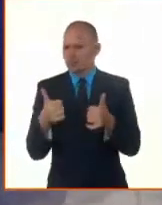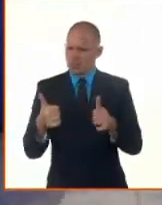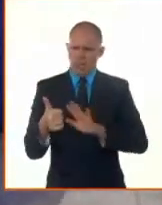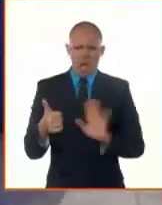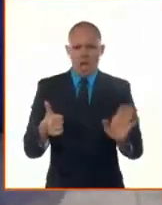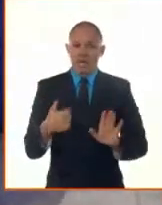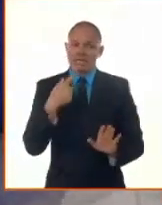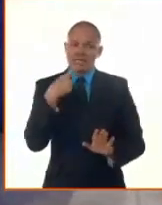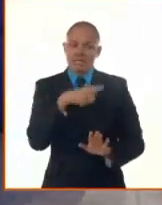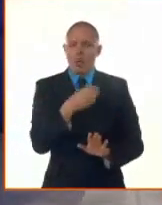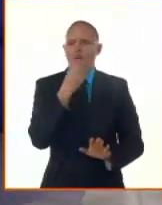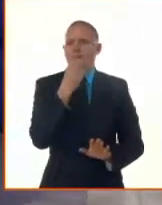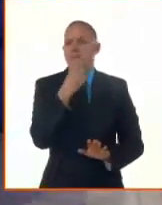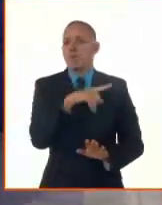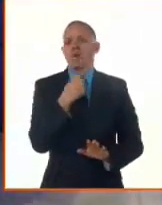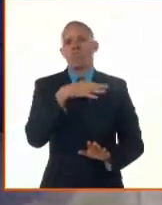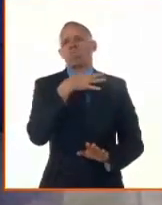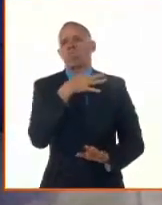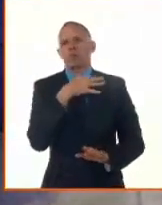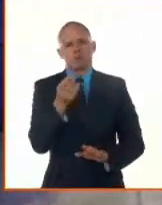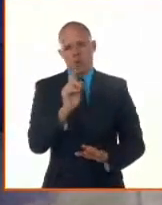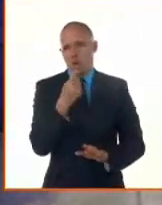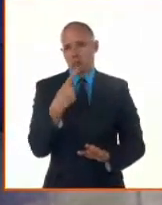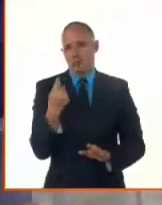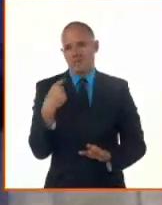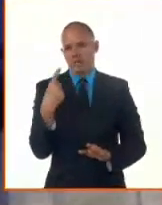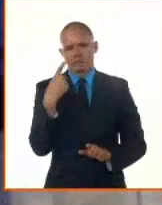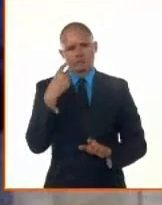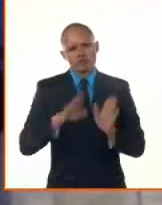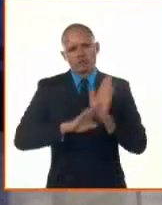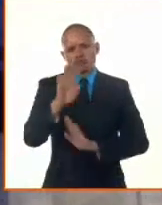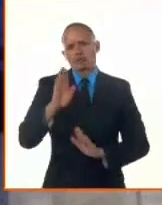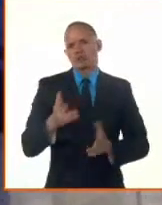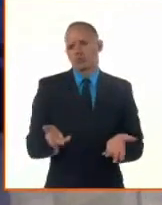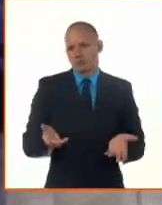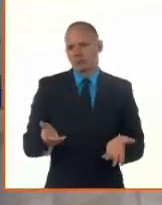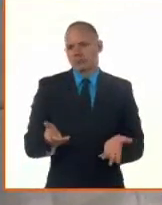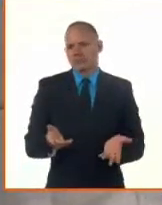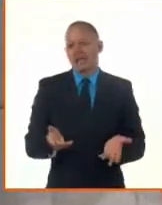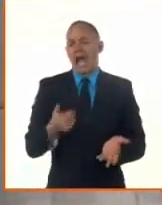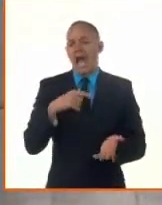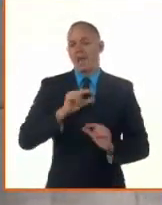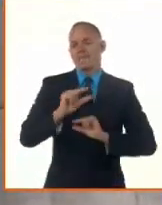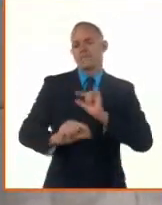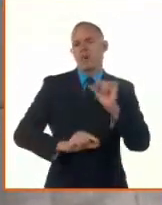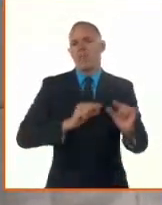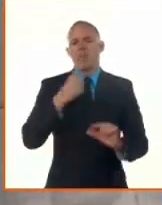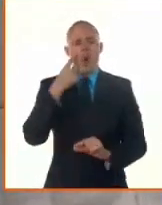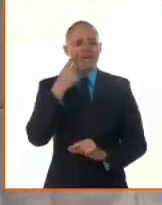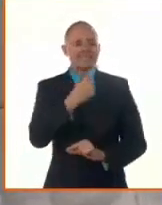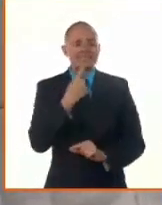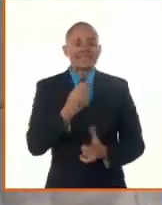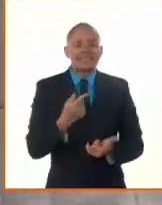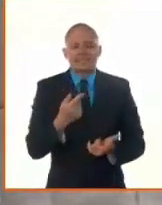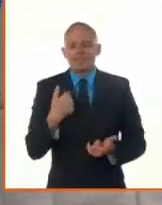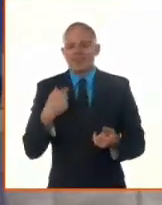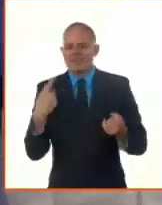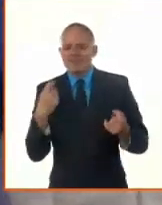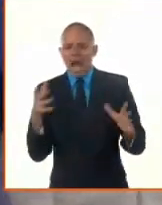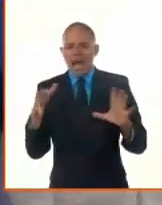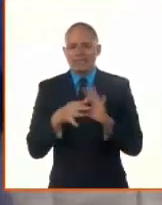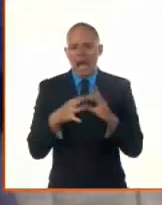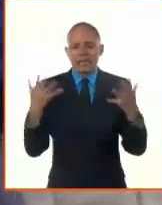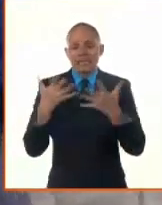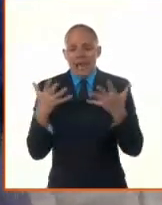precaria necesita fortalecerse entonces hay como un giro hacia lo que sería a lo que yo denomino el eje asiático Rusia china